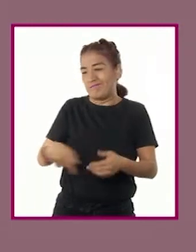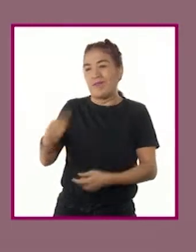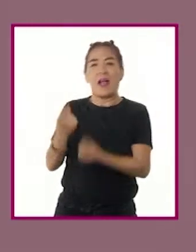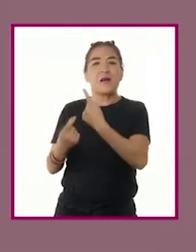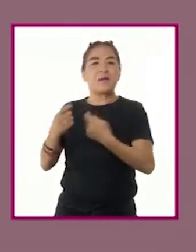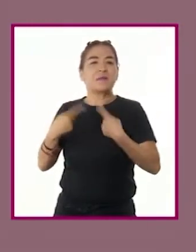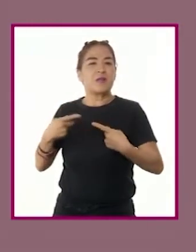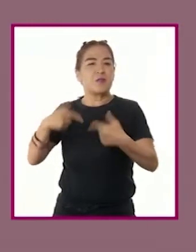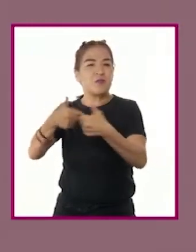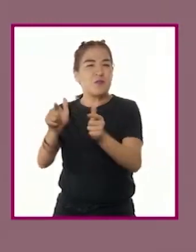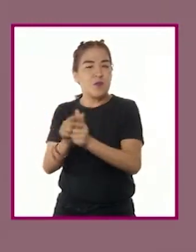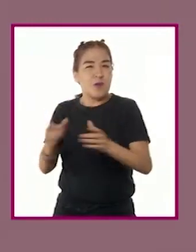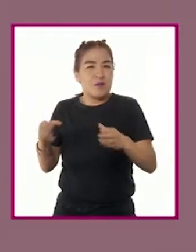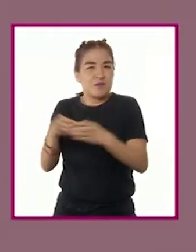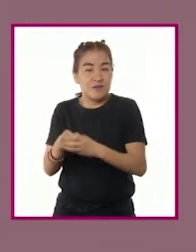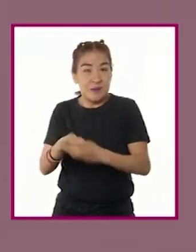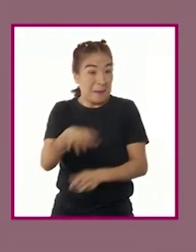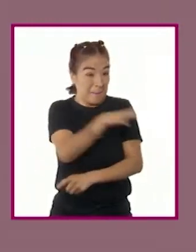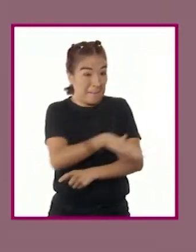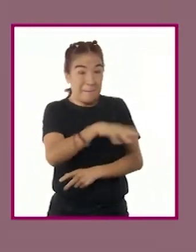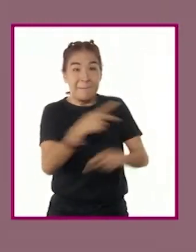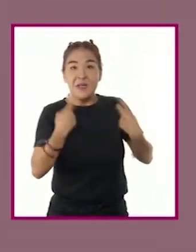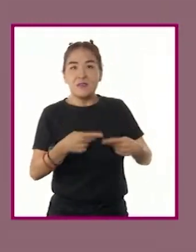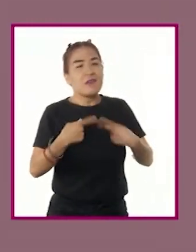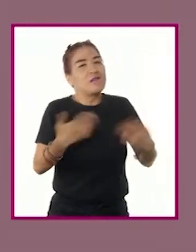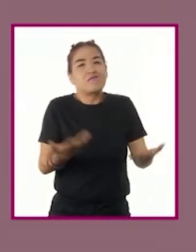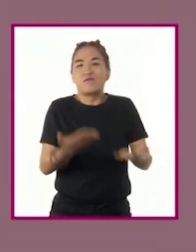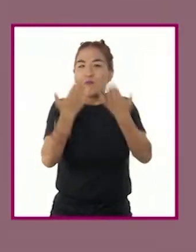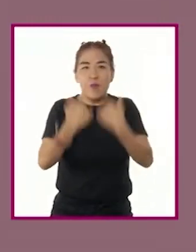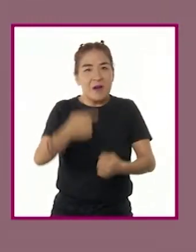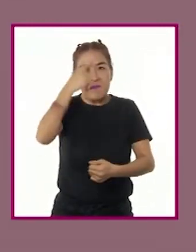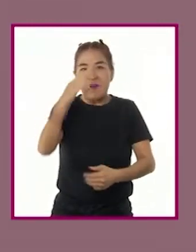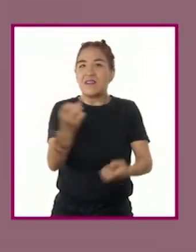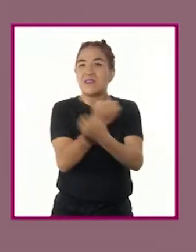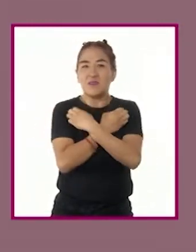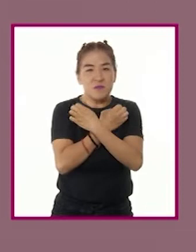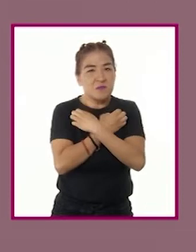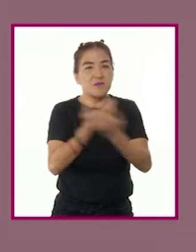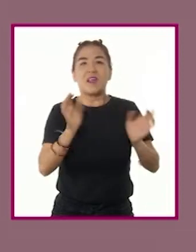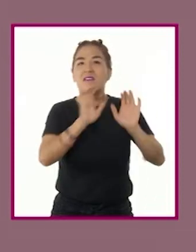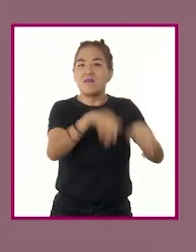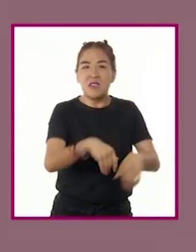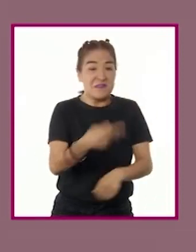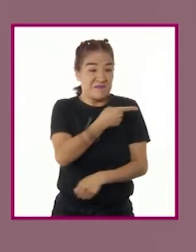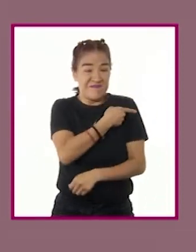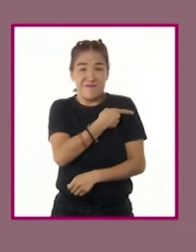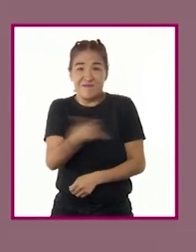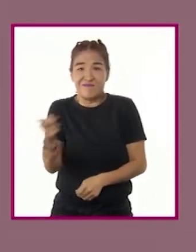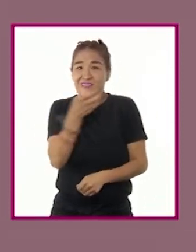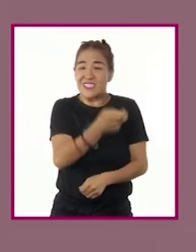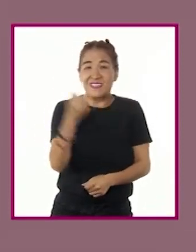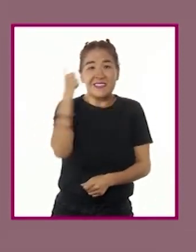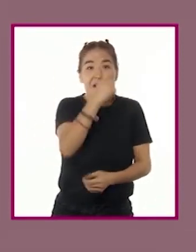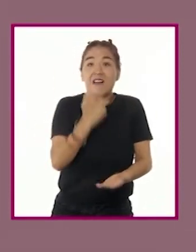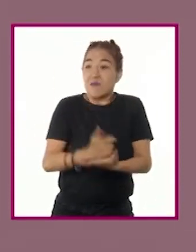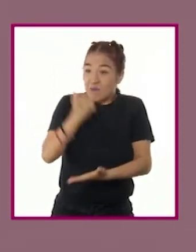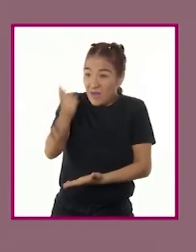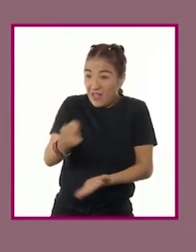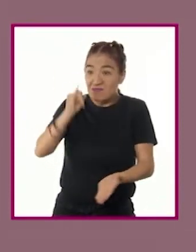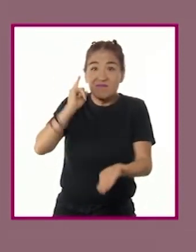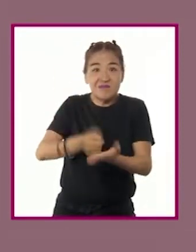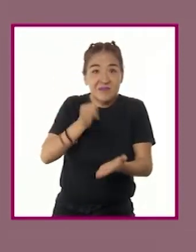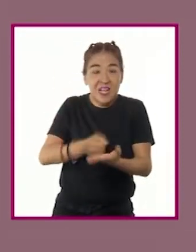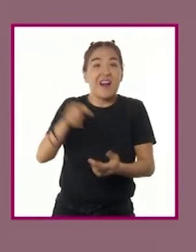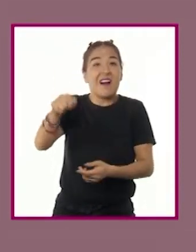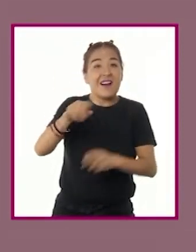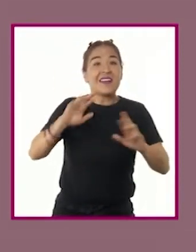manos. El resto de la población no tenía acceso a la educación, vivía en la pobreza y debía pagar tributo y diezmo